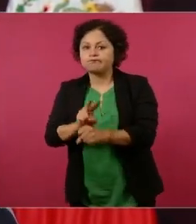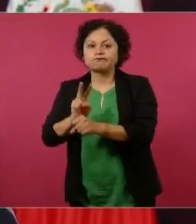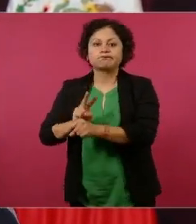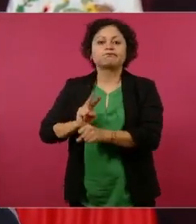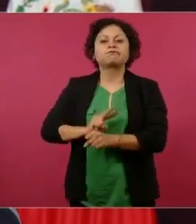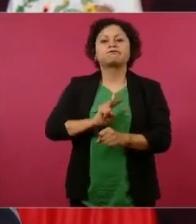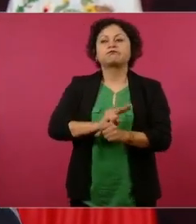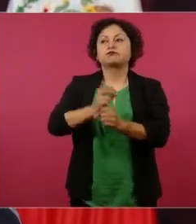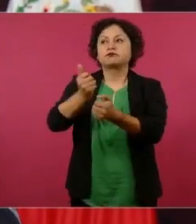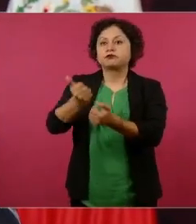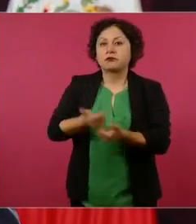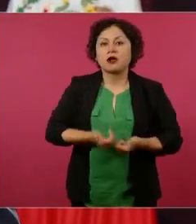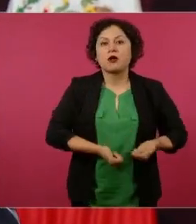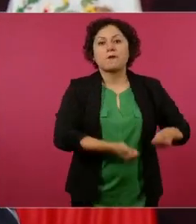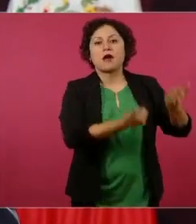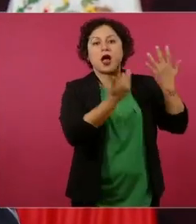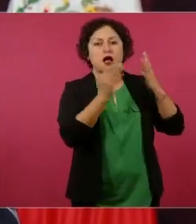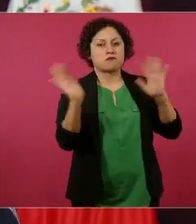droga,